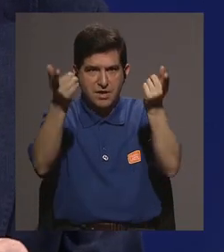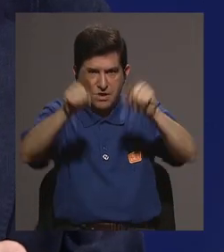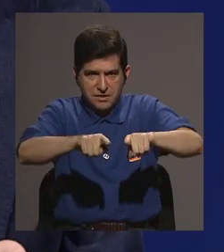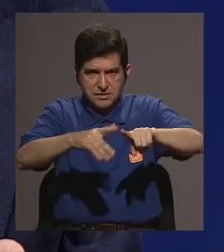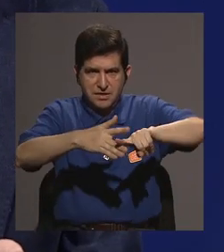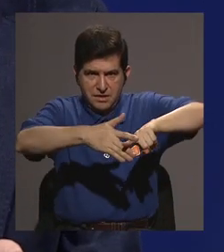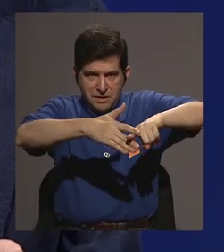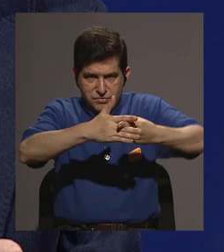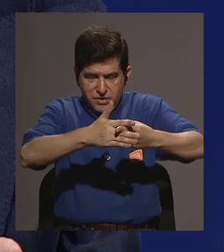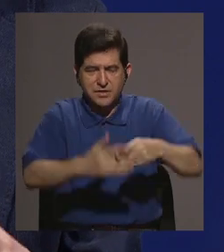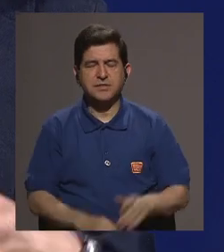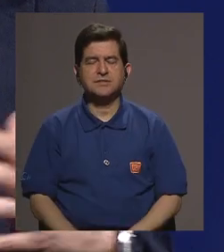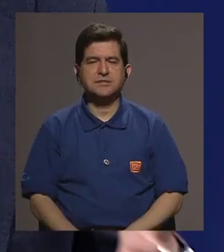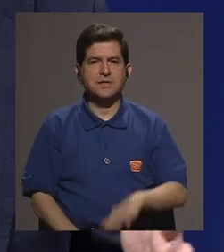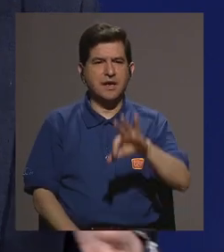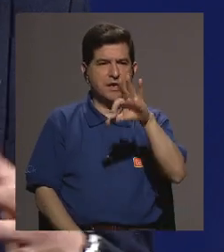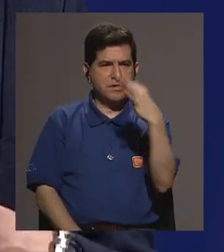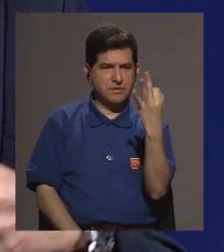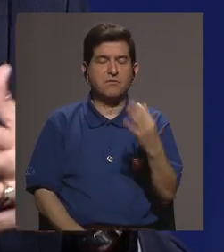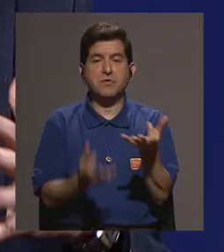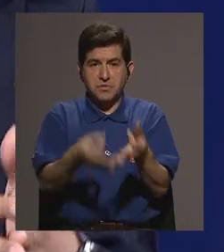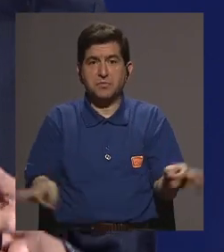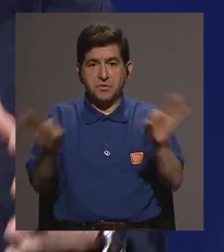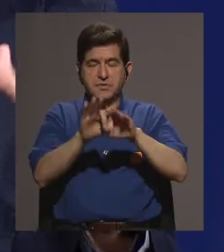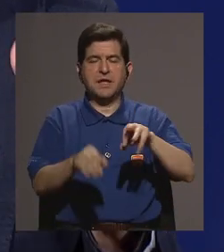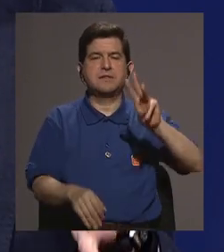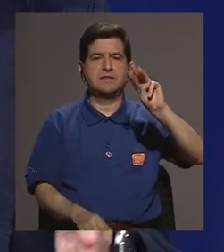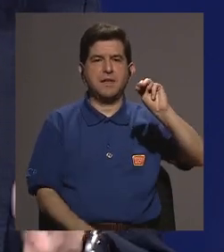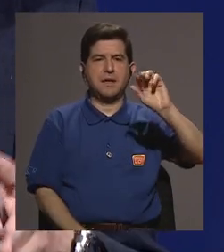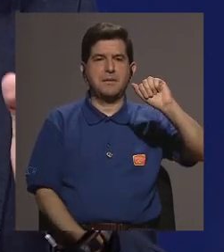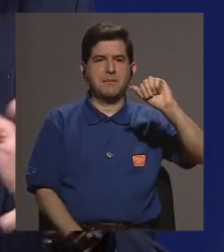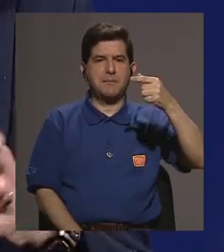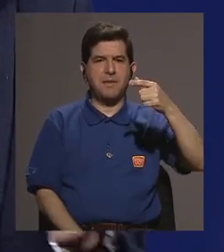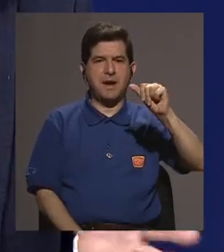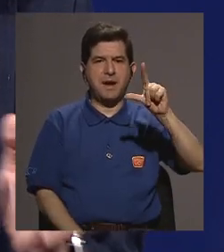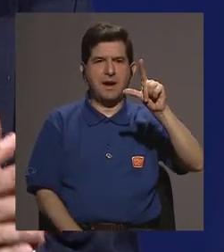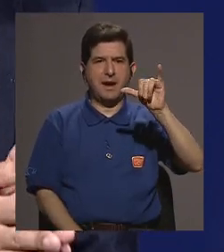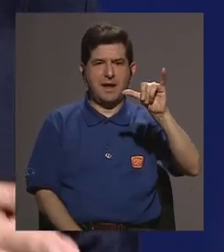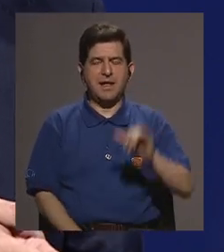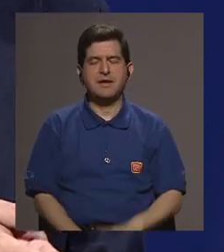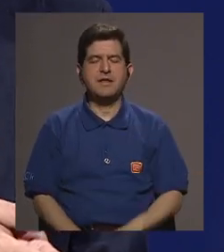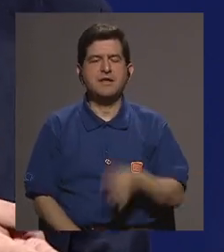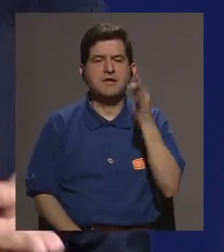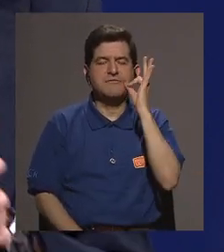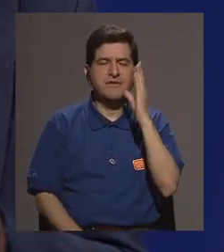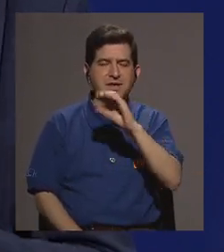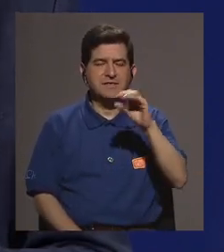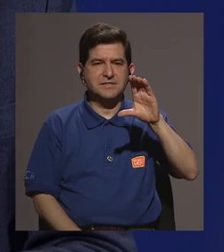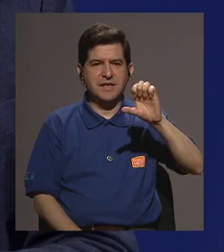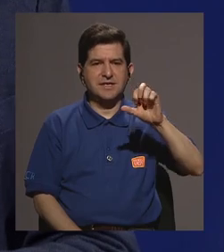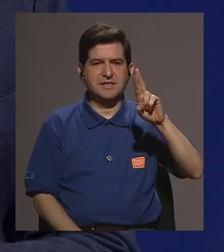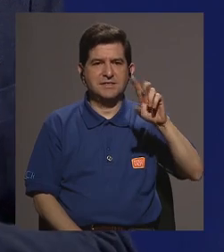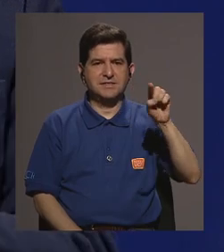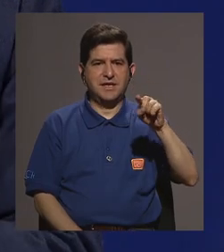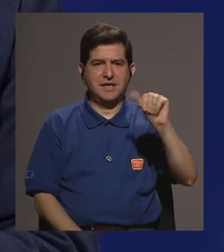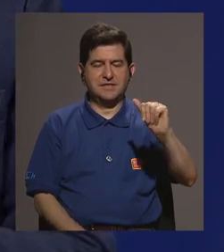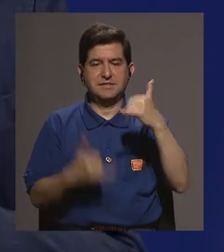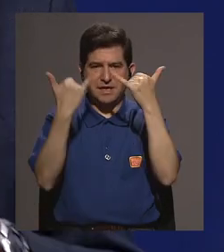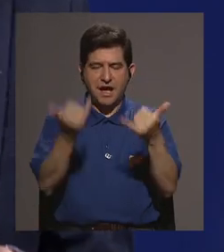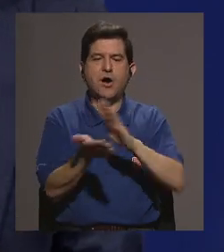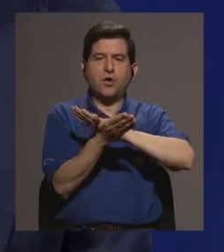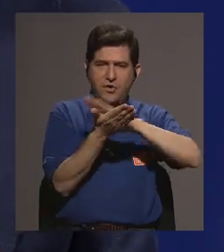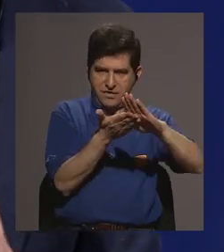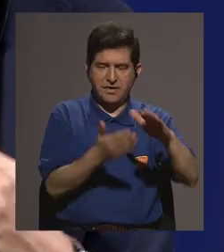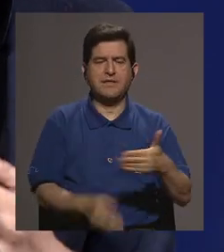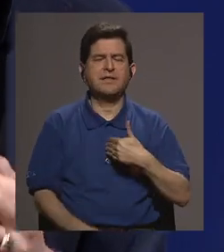estrenado grandemente en el maga link si te ofrece cereza dos pasos adelante y ahora